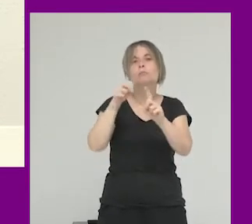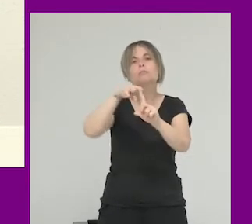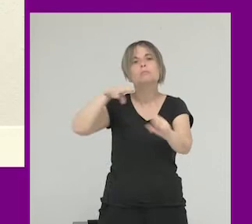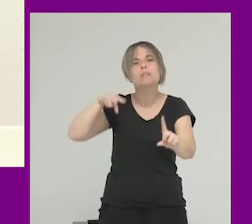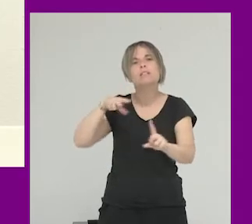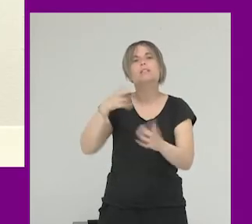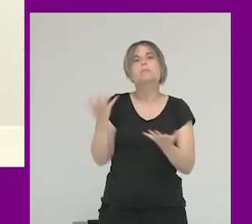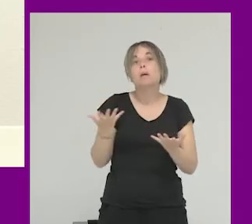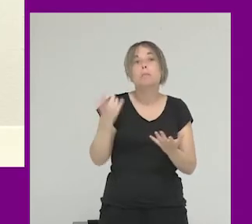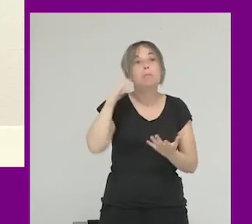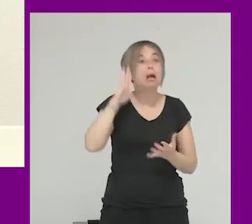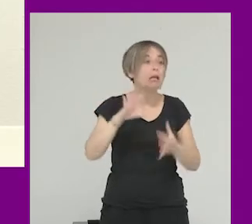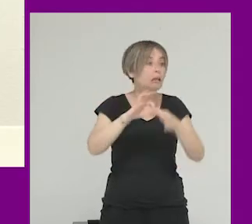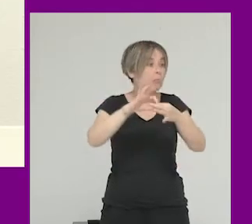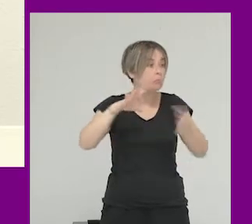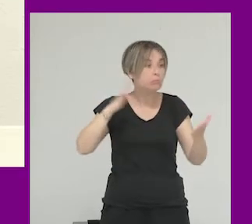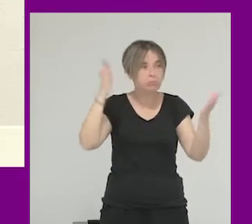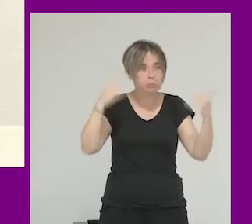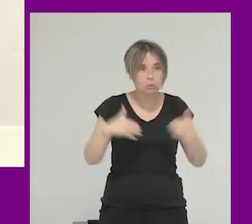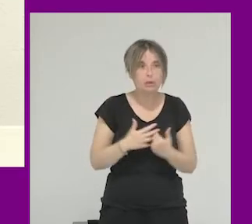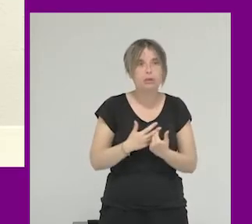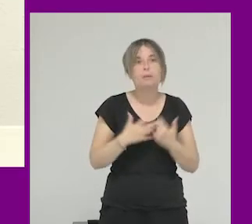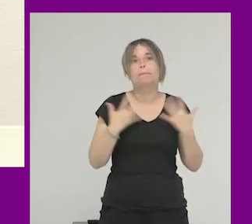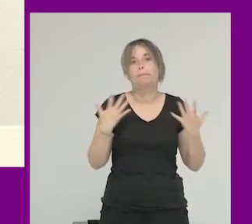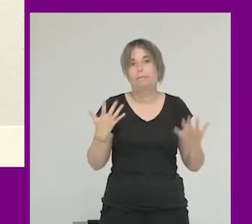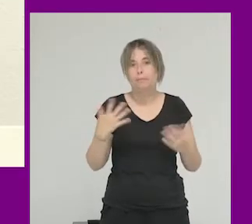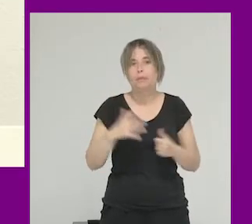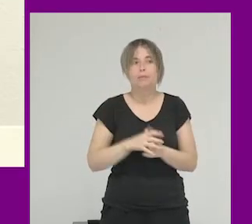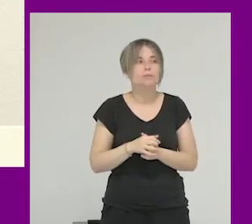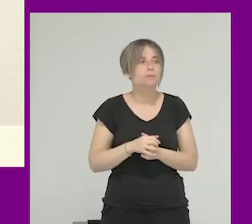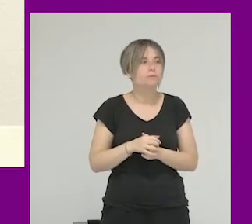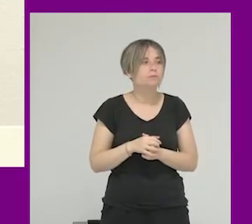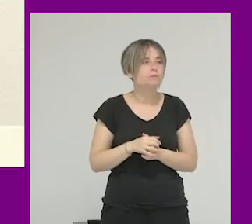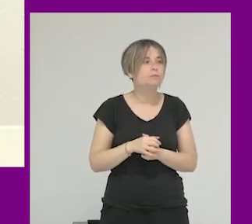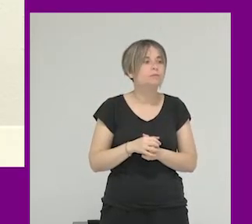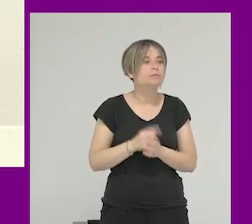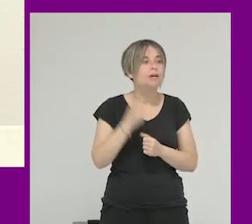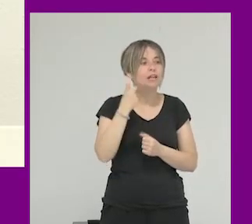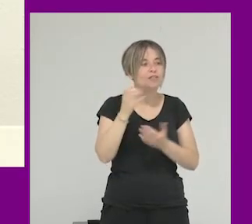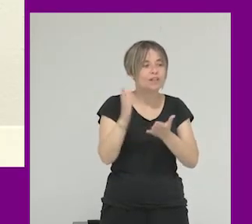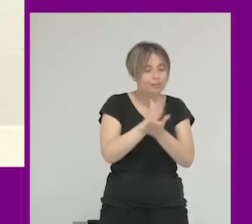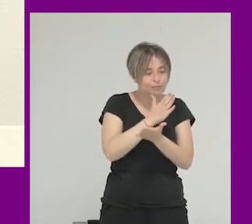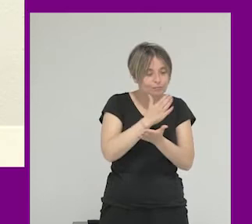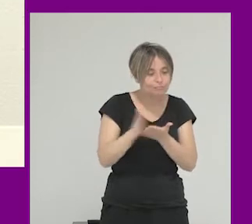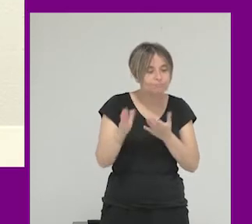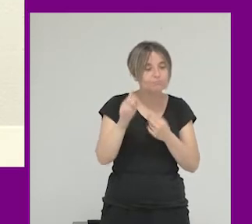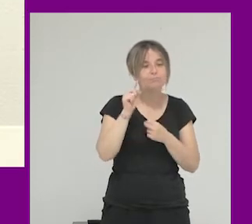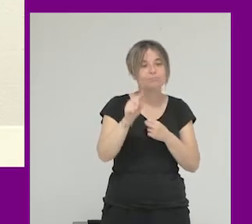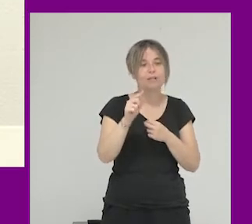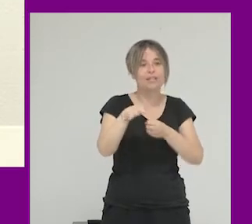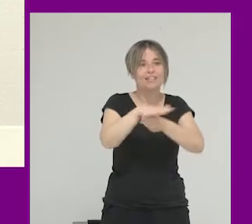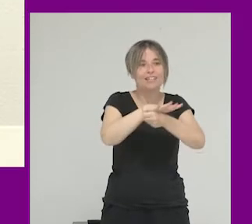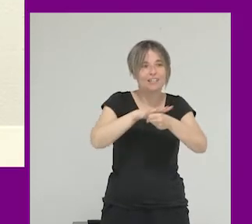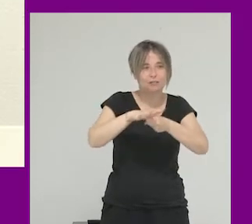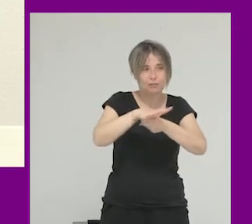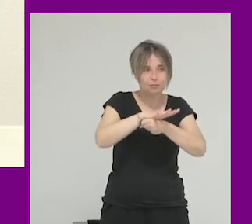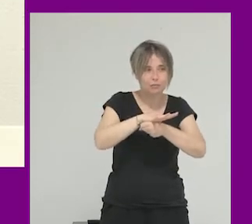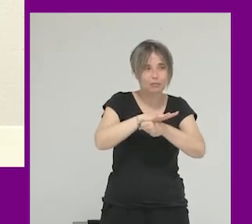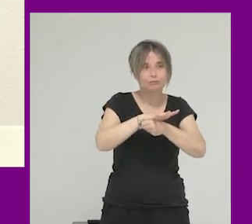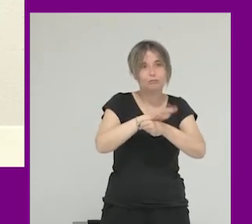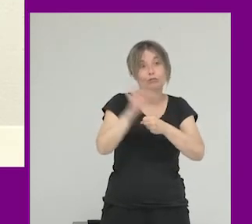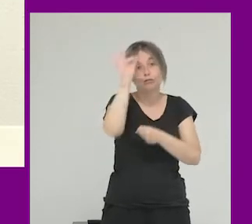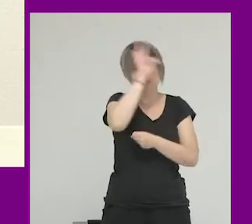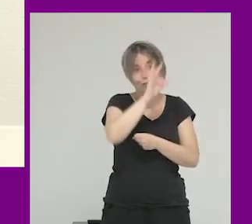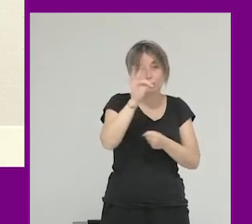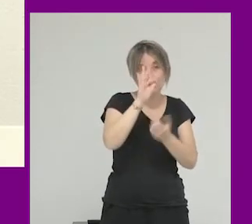En principio, nada, ¿no? Pero claro, hay que distinguir entre lo que sería en este ámbito la teoría